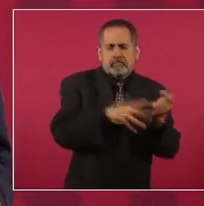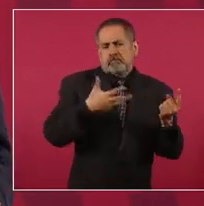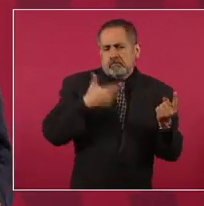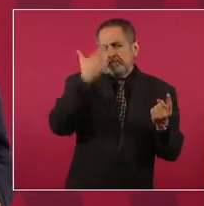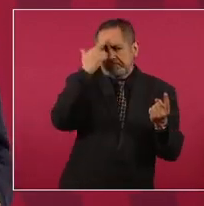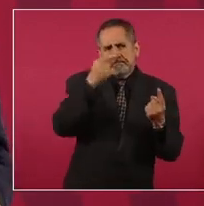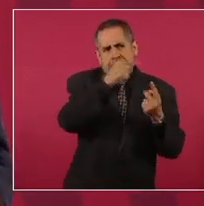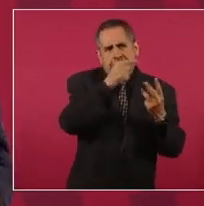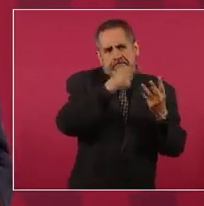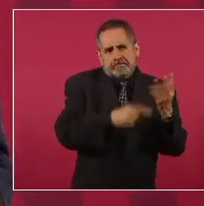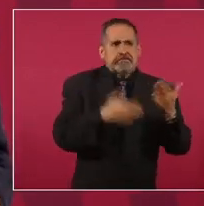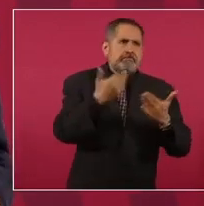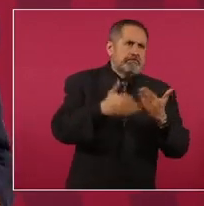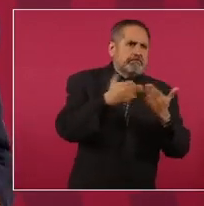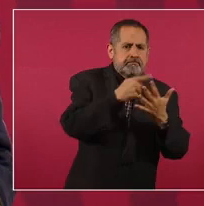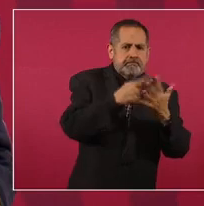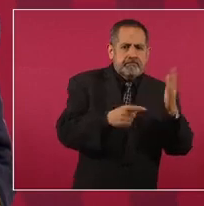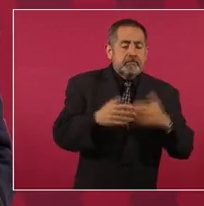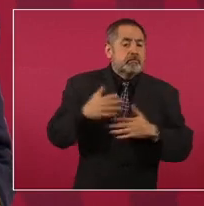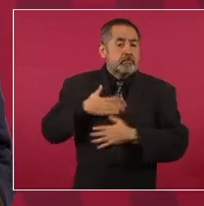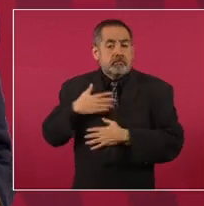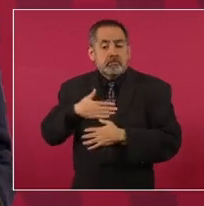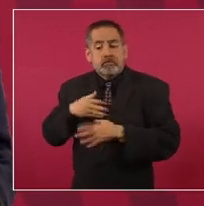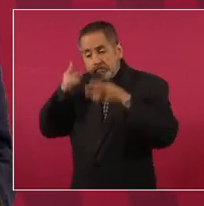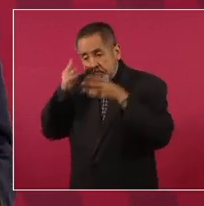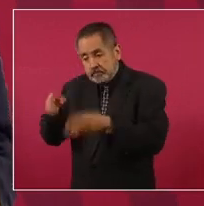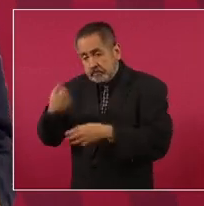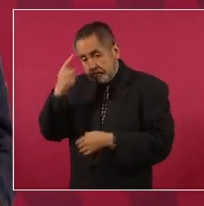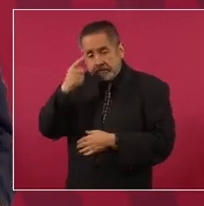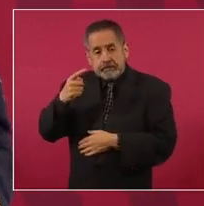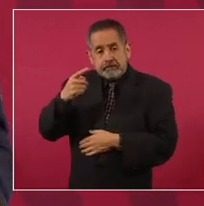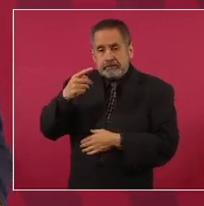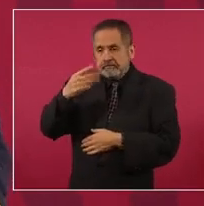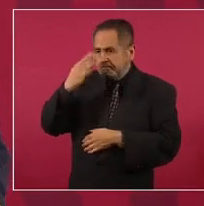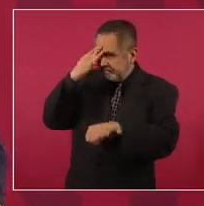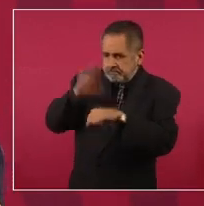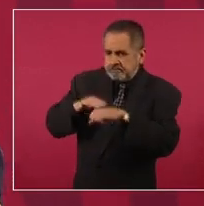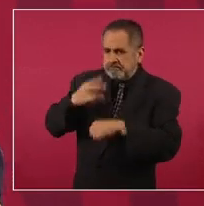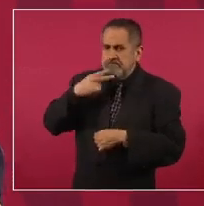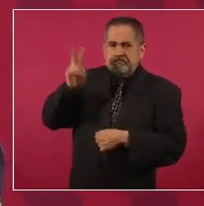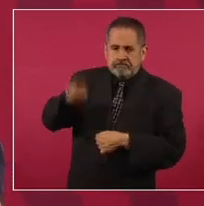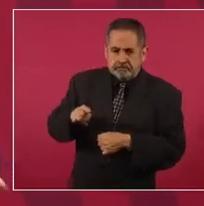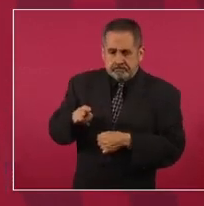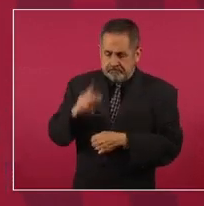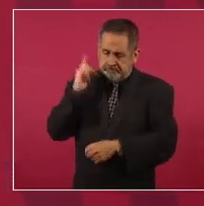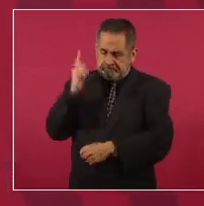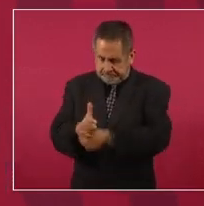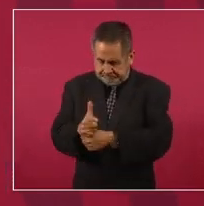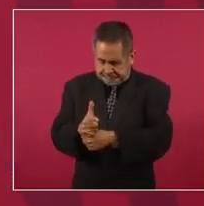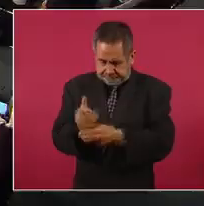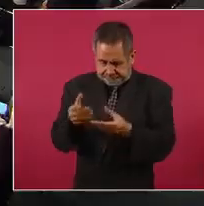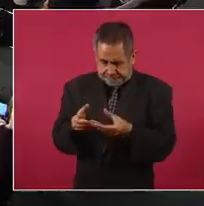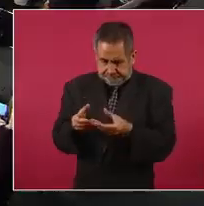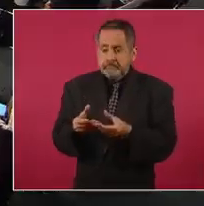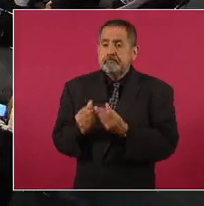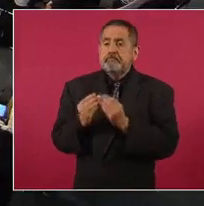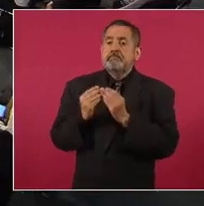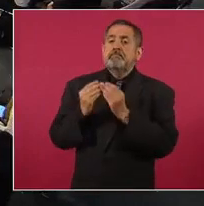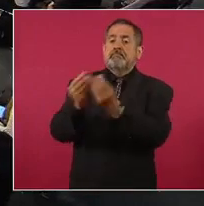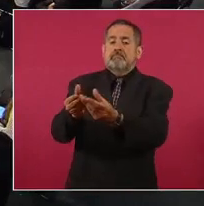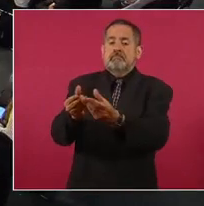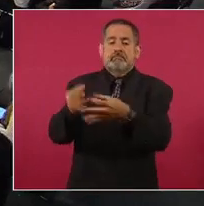caso, por la memoria, la verdad, ya la justicia le tocará a la fiscalía, hay que tenerlo plenamente